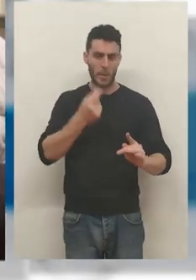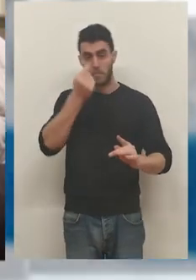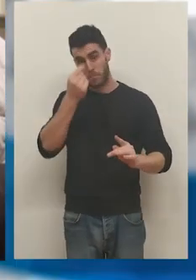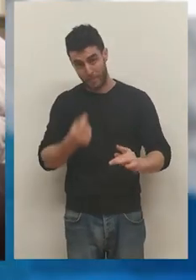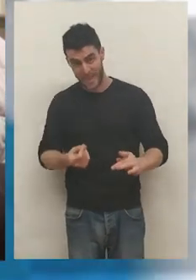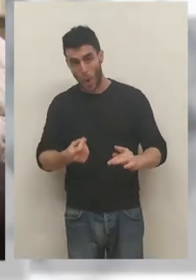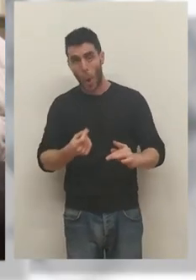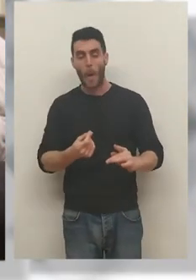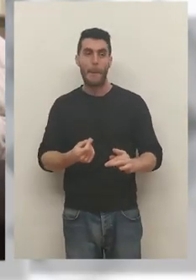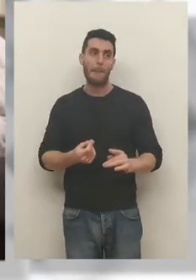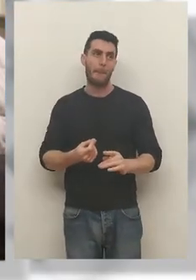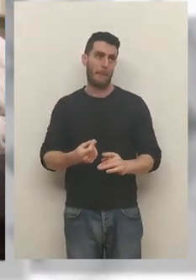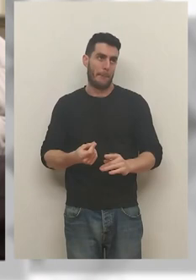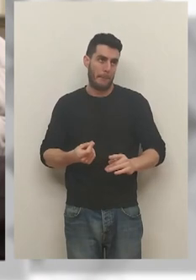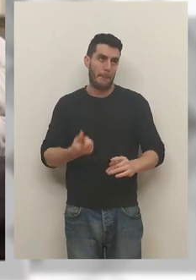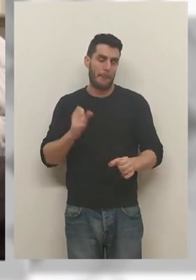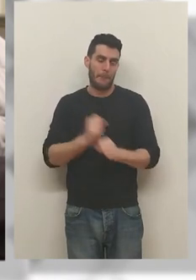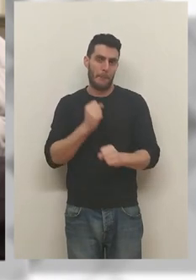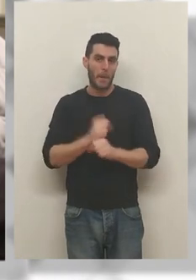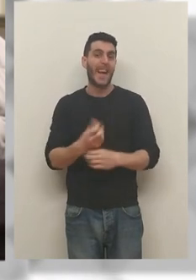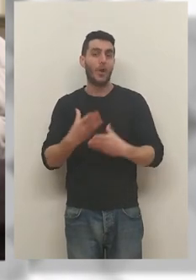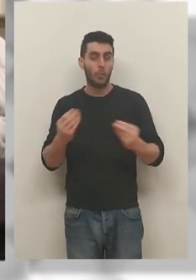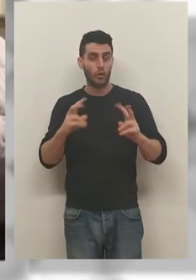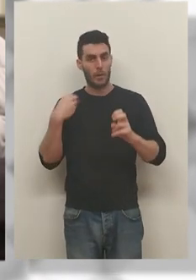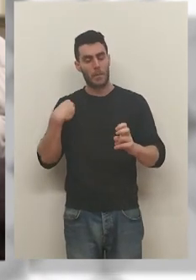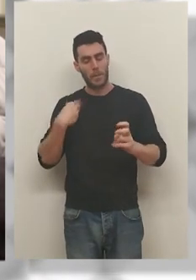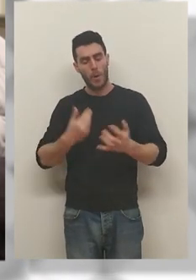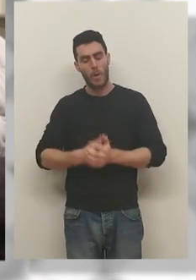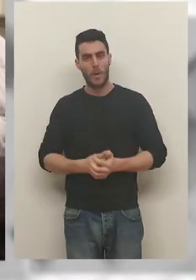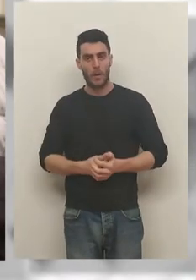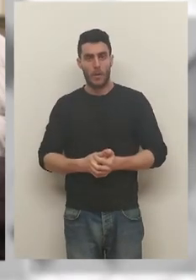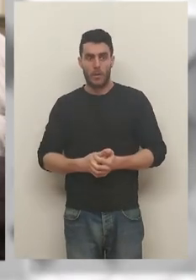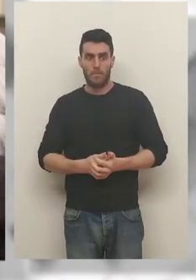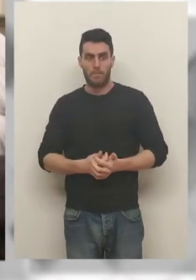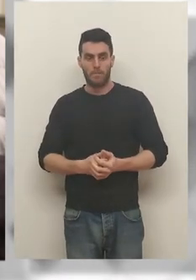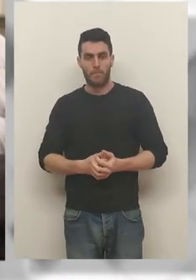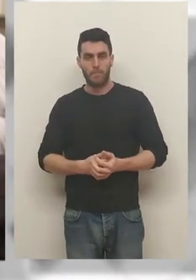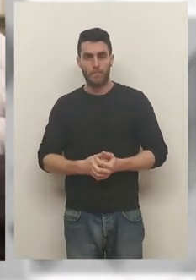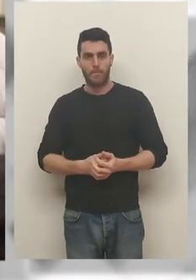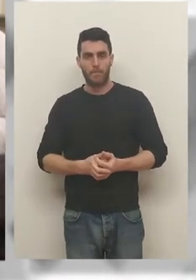por lo menos hemos estamos trabajando mucho en ello y